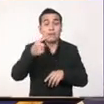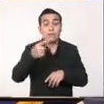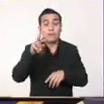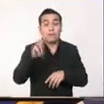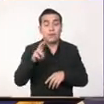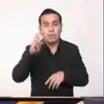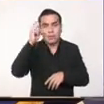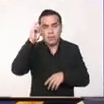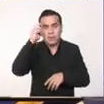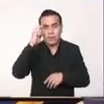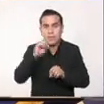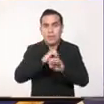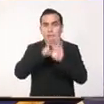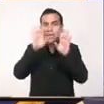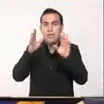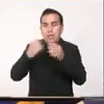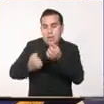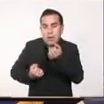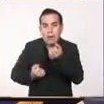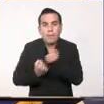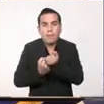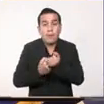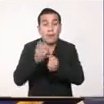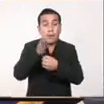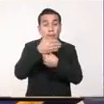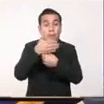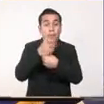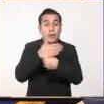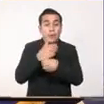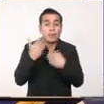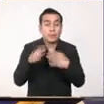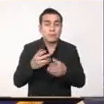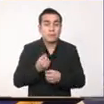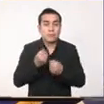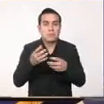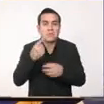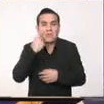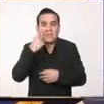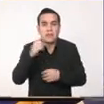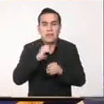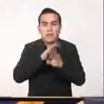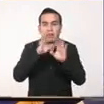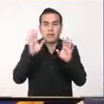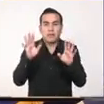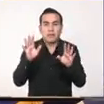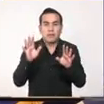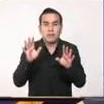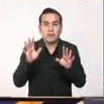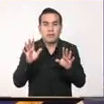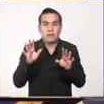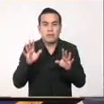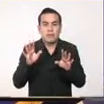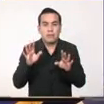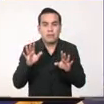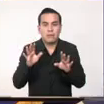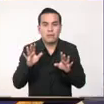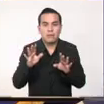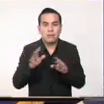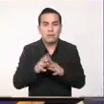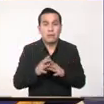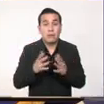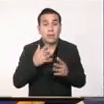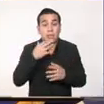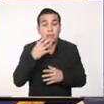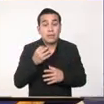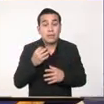estaban evidentemente vinculados a los partidos políticos. Ya lo mencioné, pues ahí están los videos donde está el fiscal con el chaleco de arena, cantando